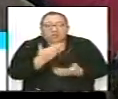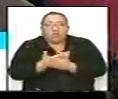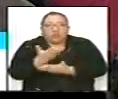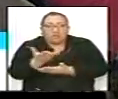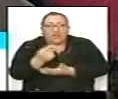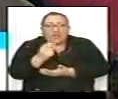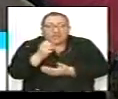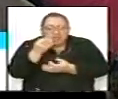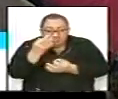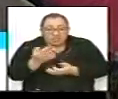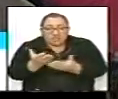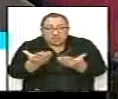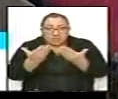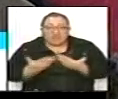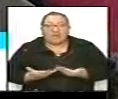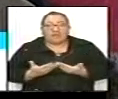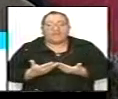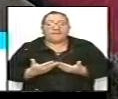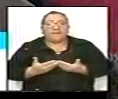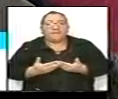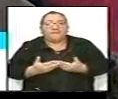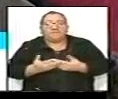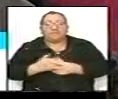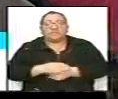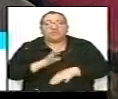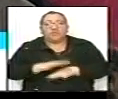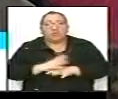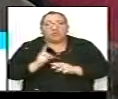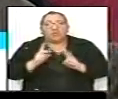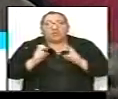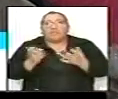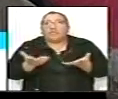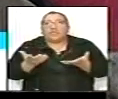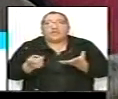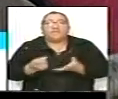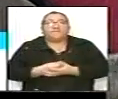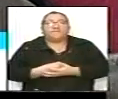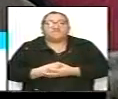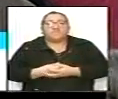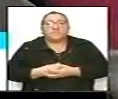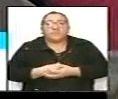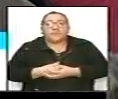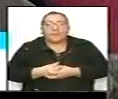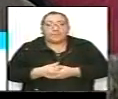propuestas teóricas que se nos traen en medio de un ambiente de